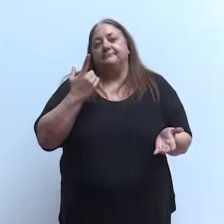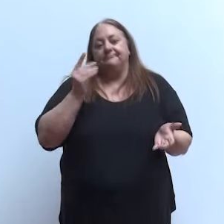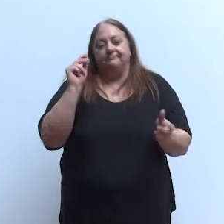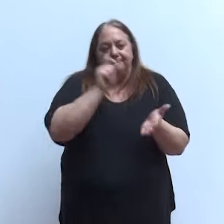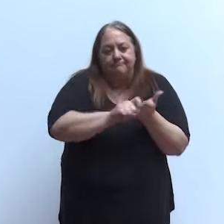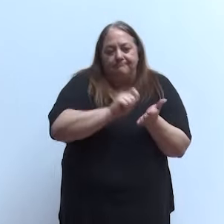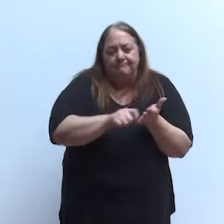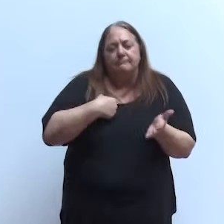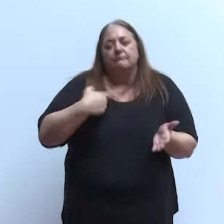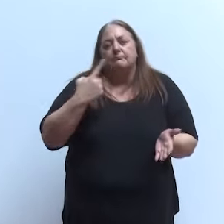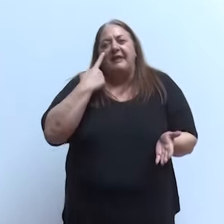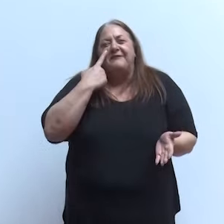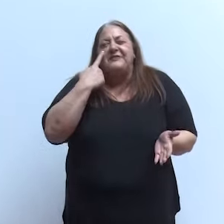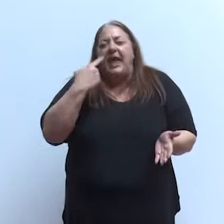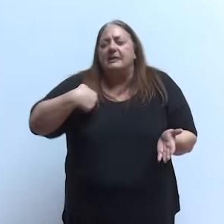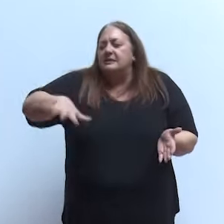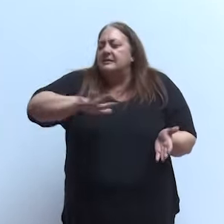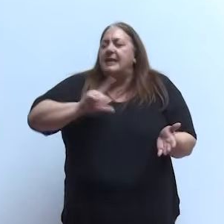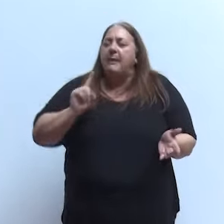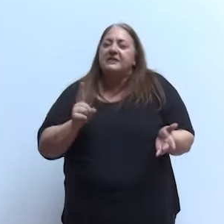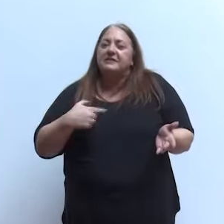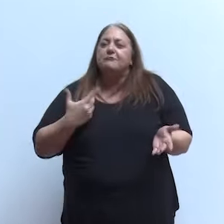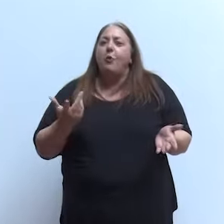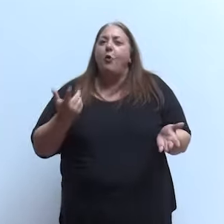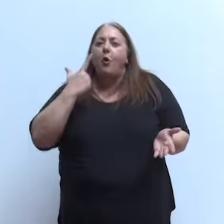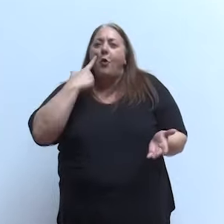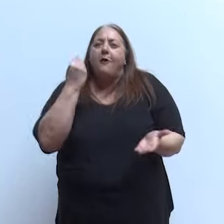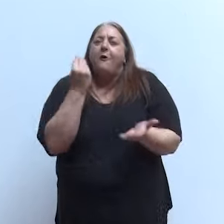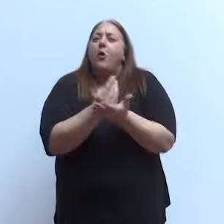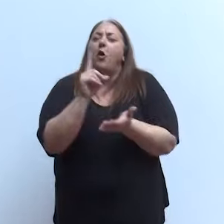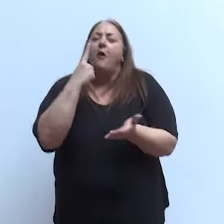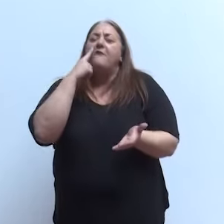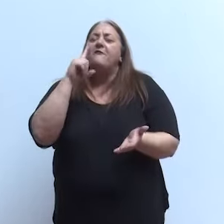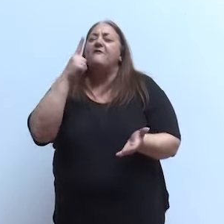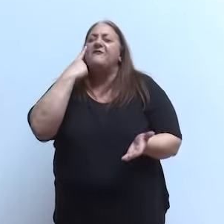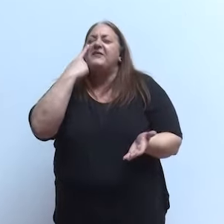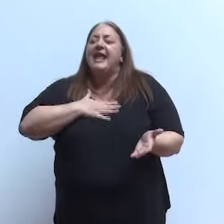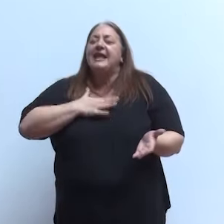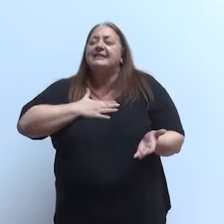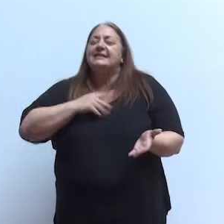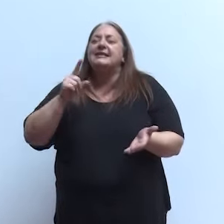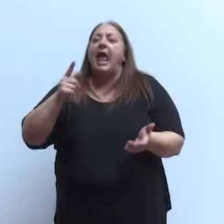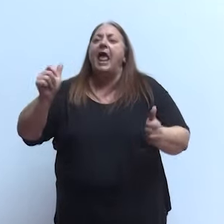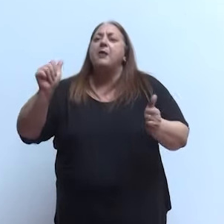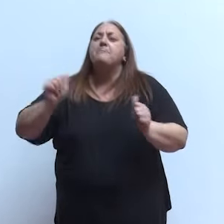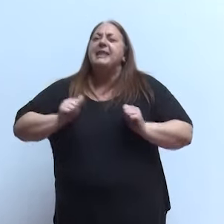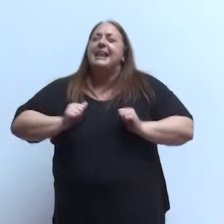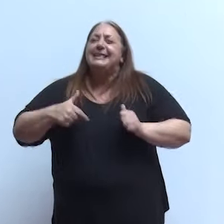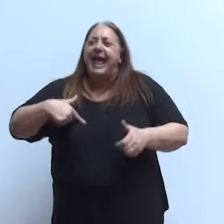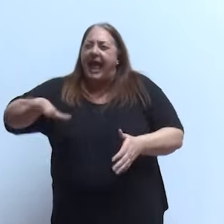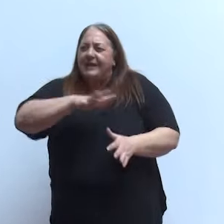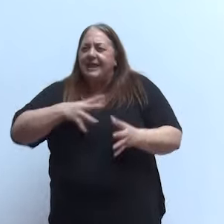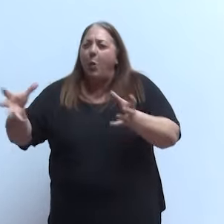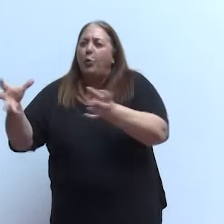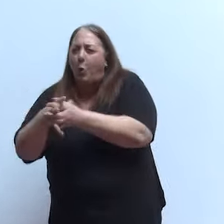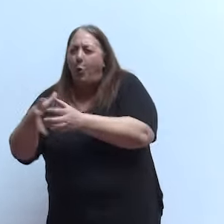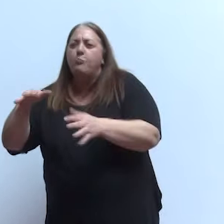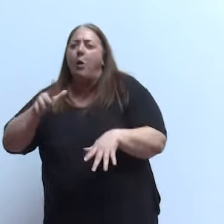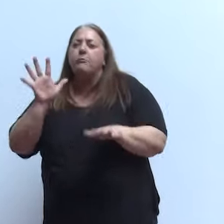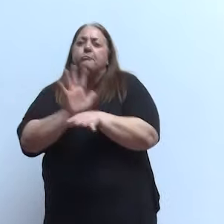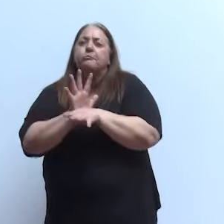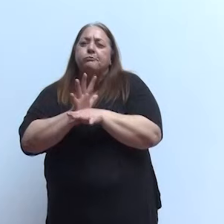encontrarnos en el tren repartiendo un volante y que los estudiantes que iban a la universidad de la plata nos rechazaban sistemáticamente